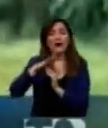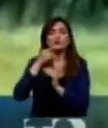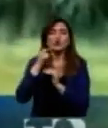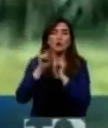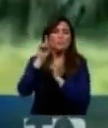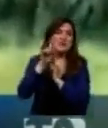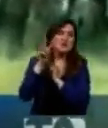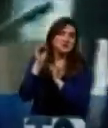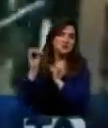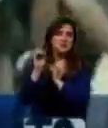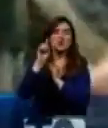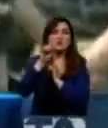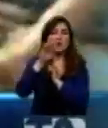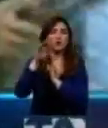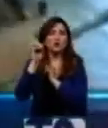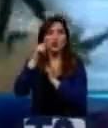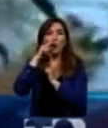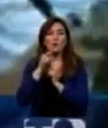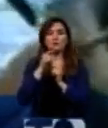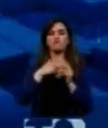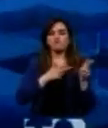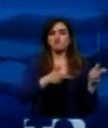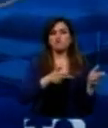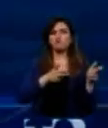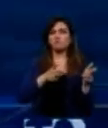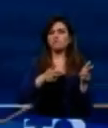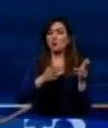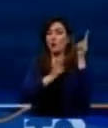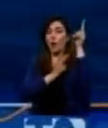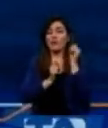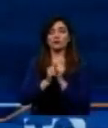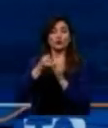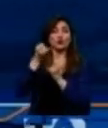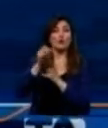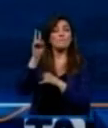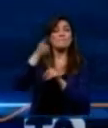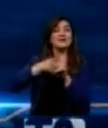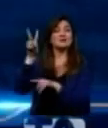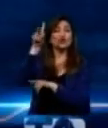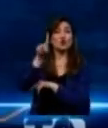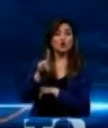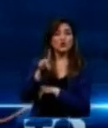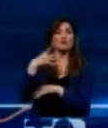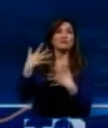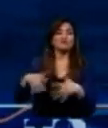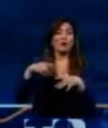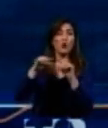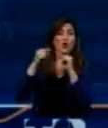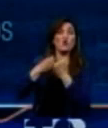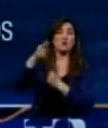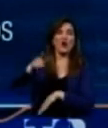entre 1.200 y 1.400 hombres armados. En los últimos 21 meses se han atribuido a las